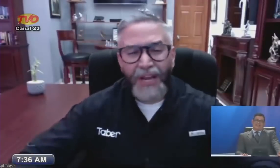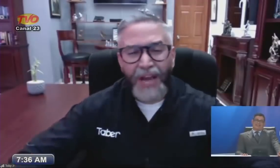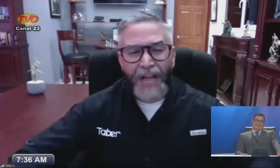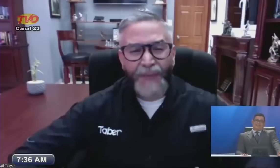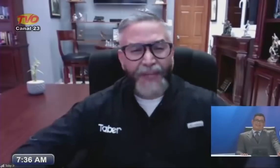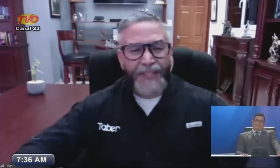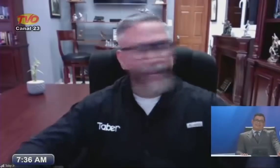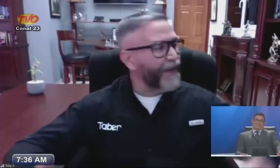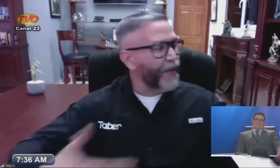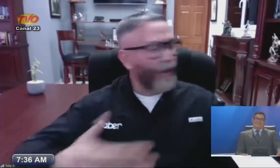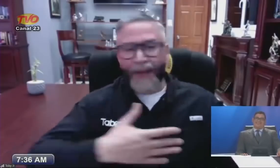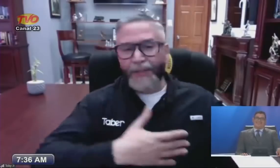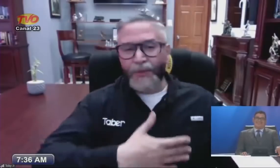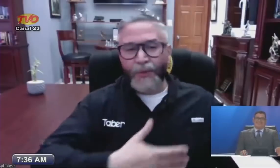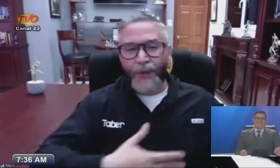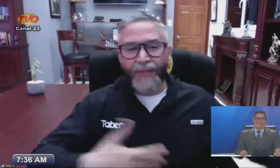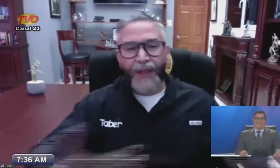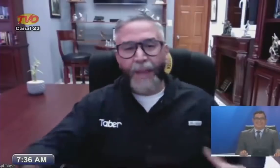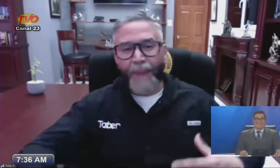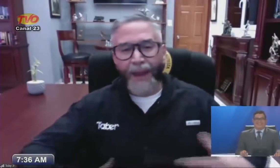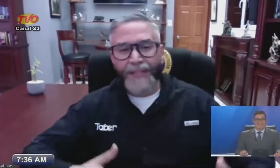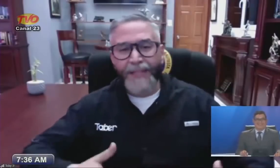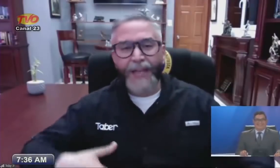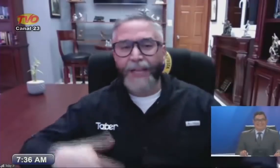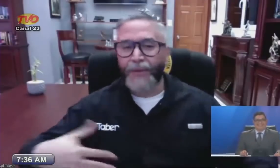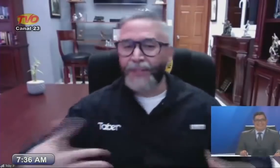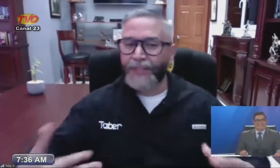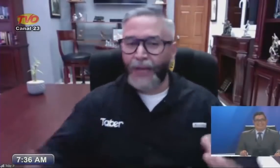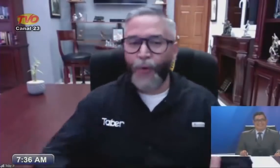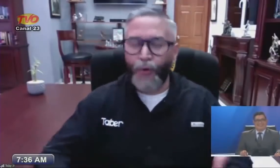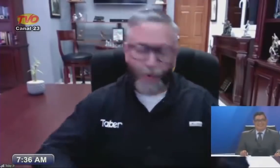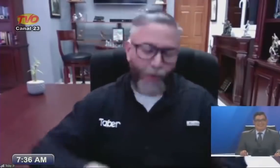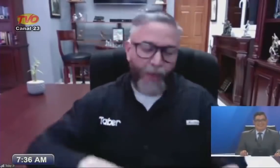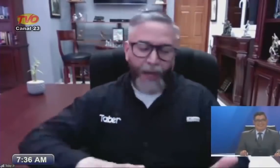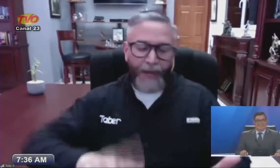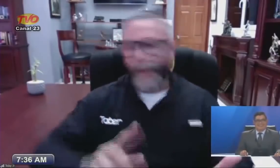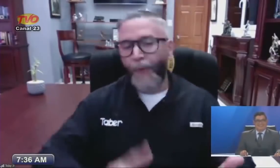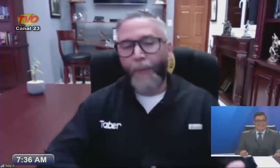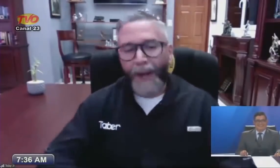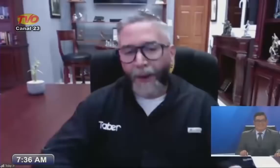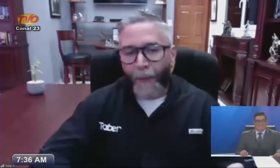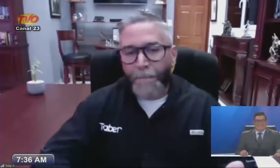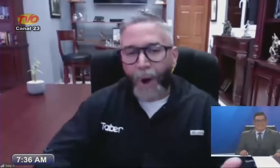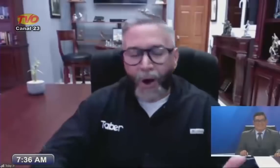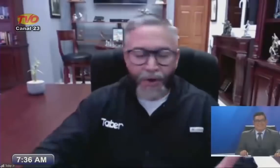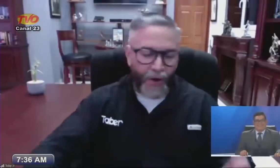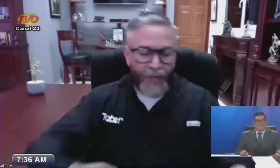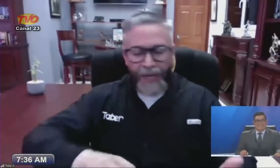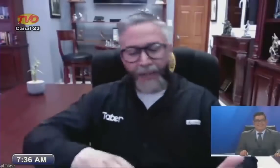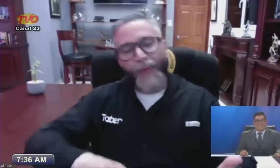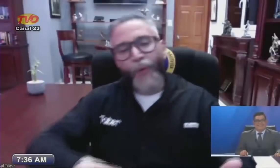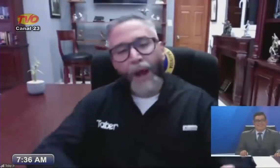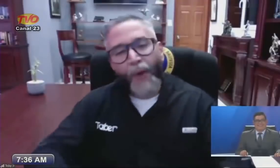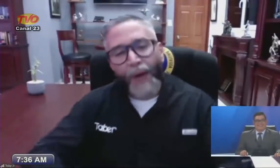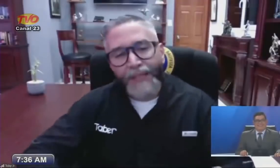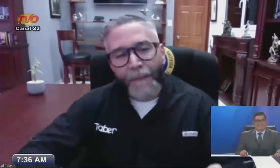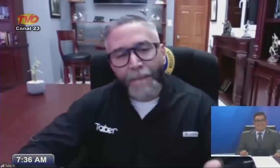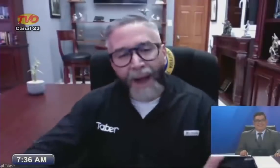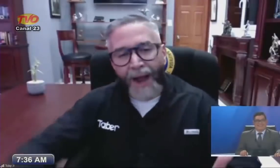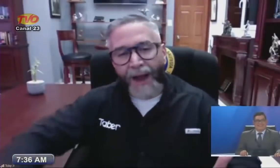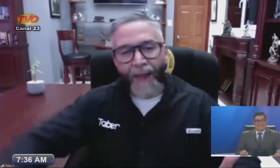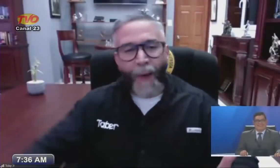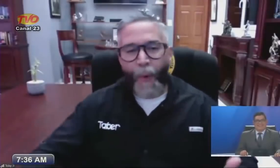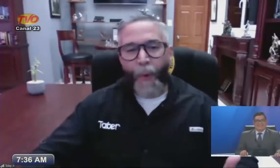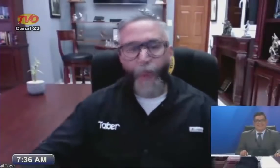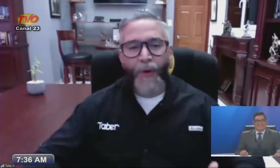buenos días fíjense que vengo allá de sonsonate de la pnl dimos desayuno y le dimos panes con pollo le dimos una cola